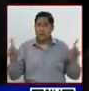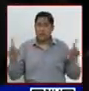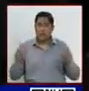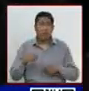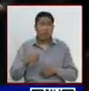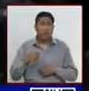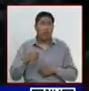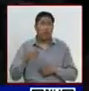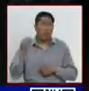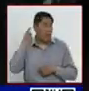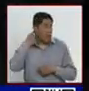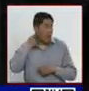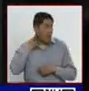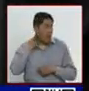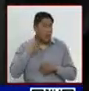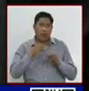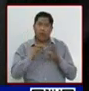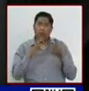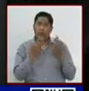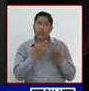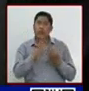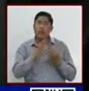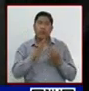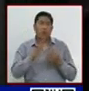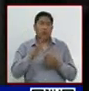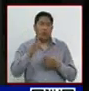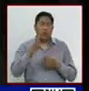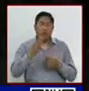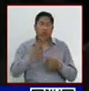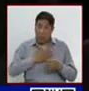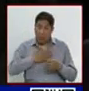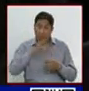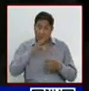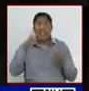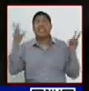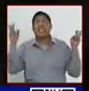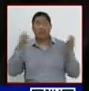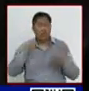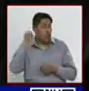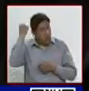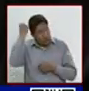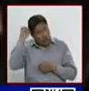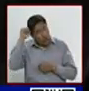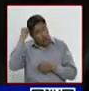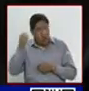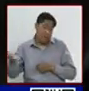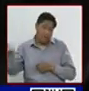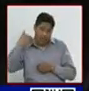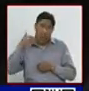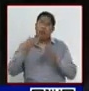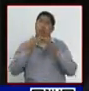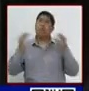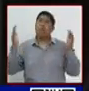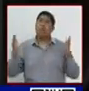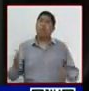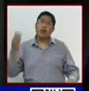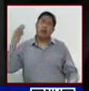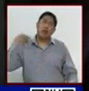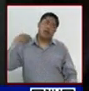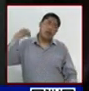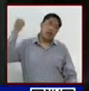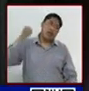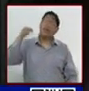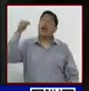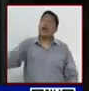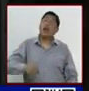se ha hecho pasar de mi familiar, de mi mamá, o sea, su sobrino, y me trajo aquí diciendo que era una casa de un coronel, que en aquí